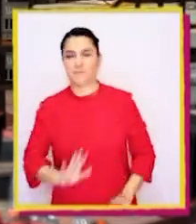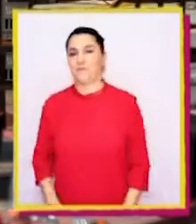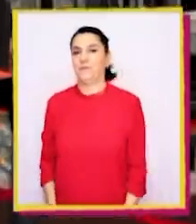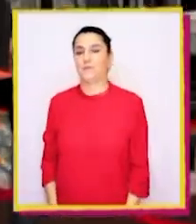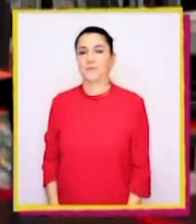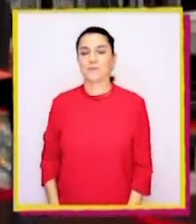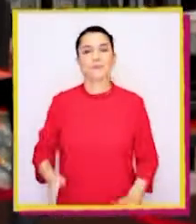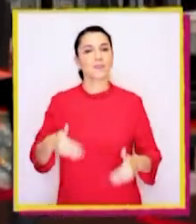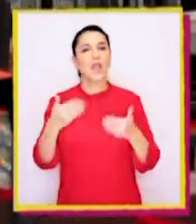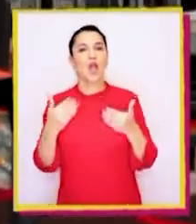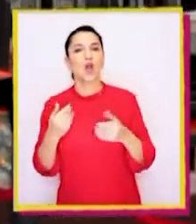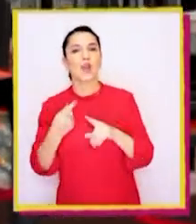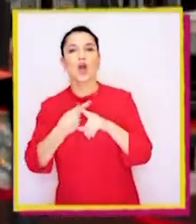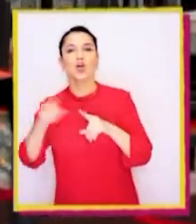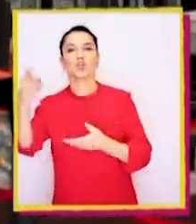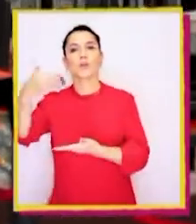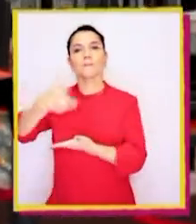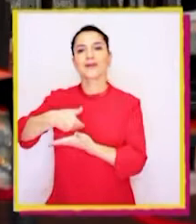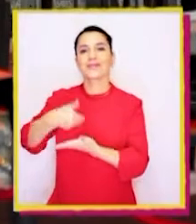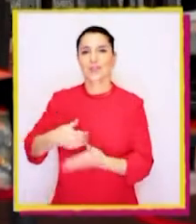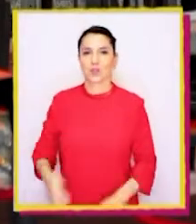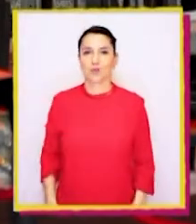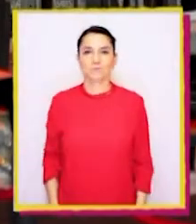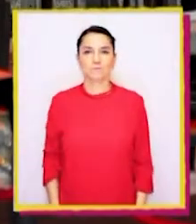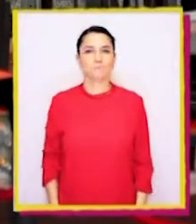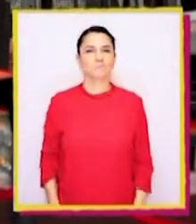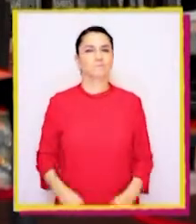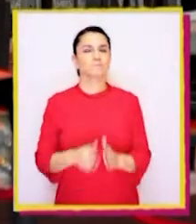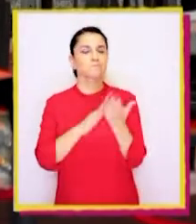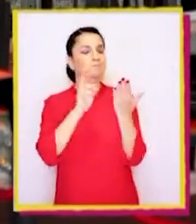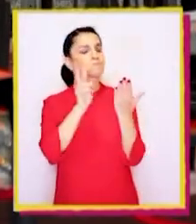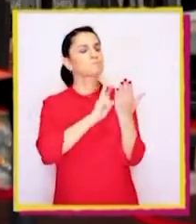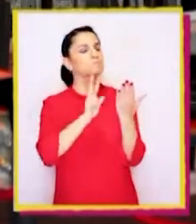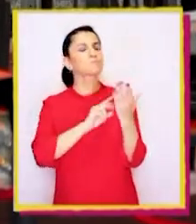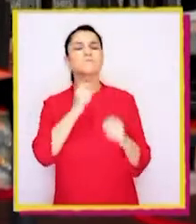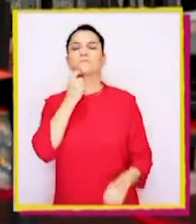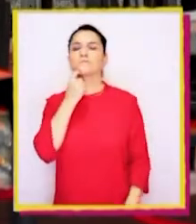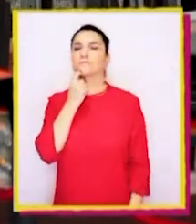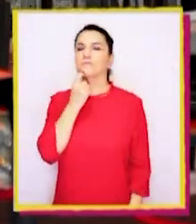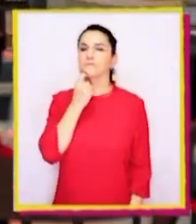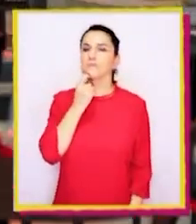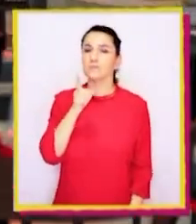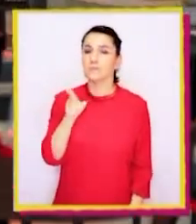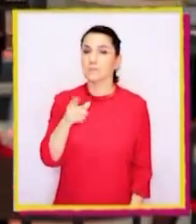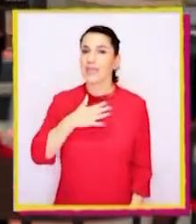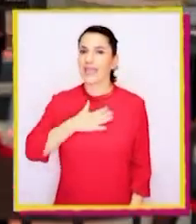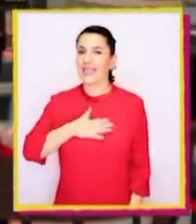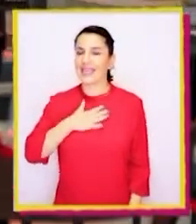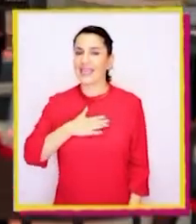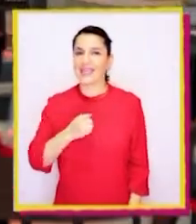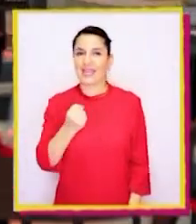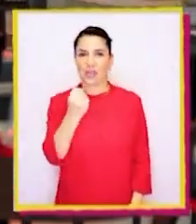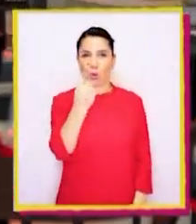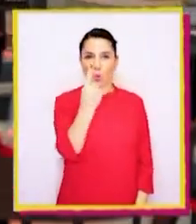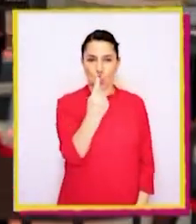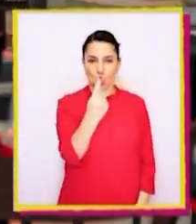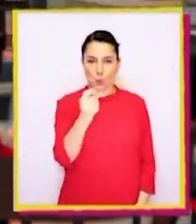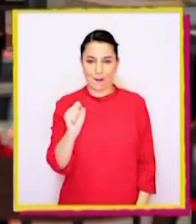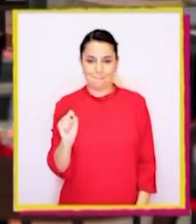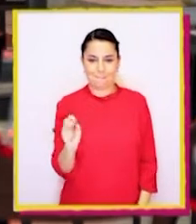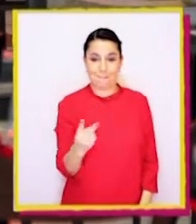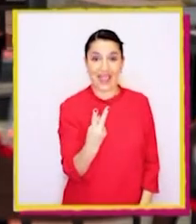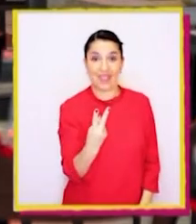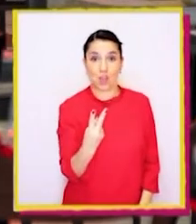bien! Vamos a ver el próximo pedido. Estos señores quieren un medio